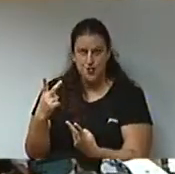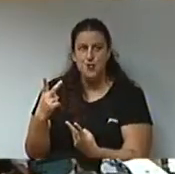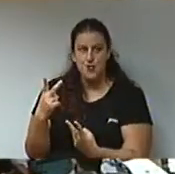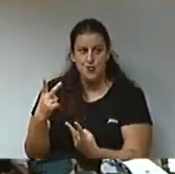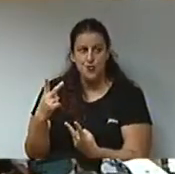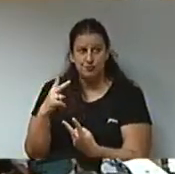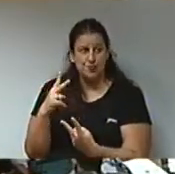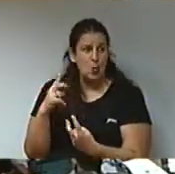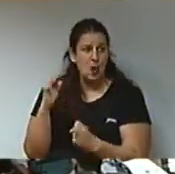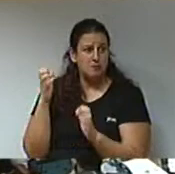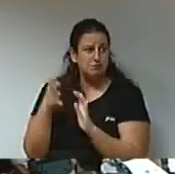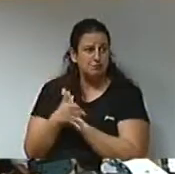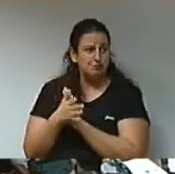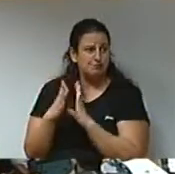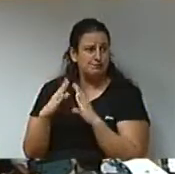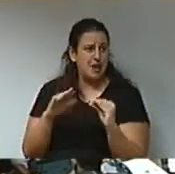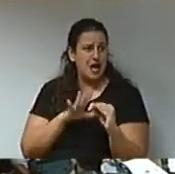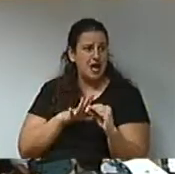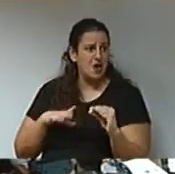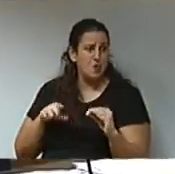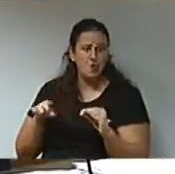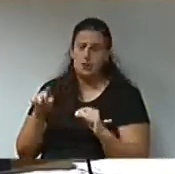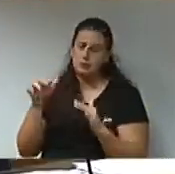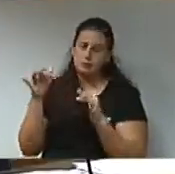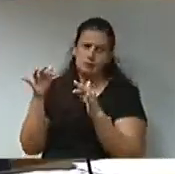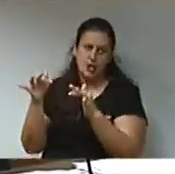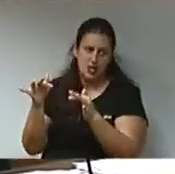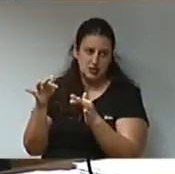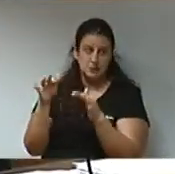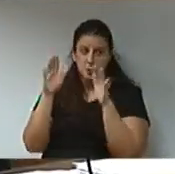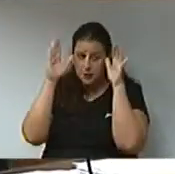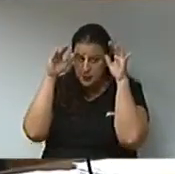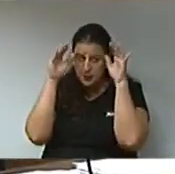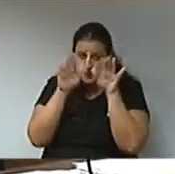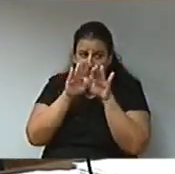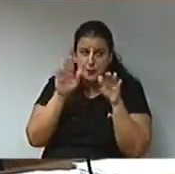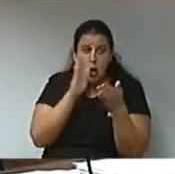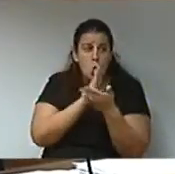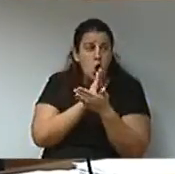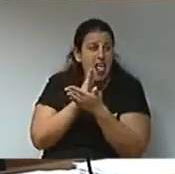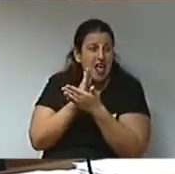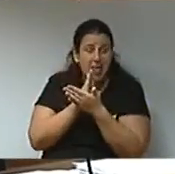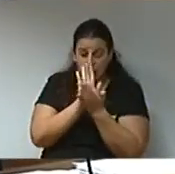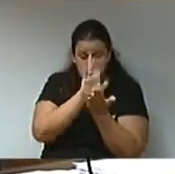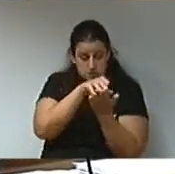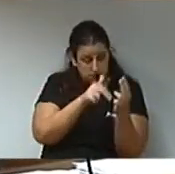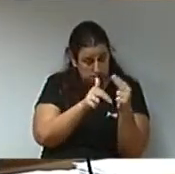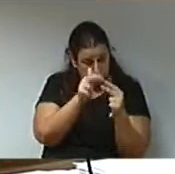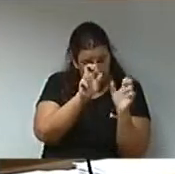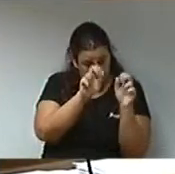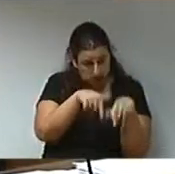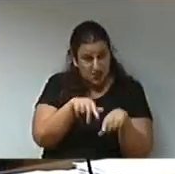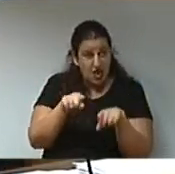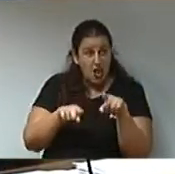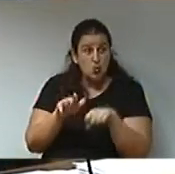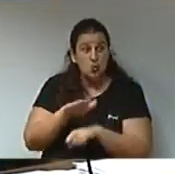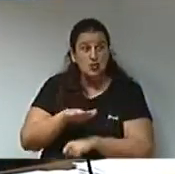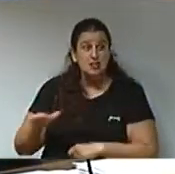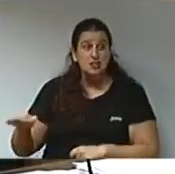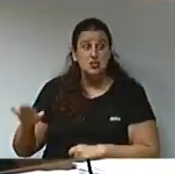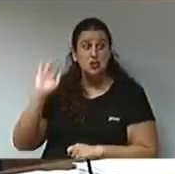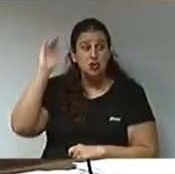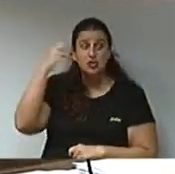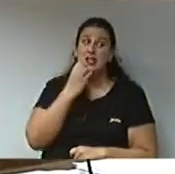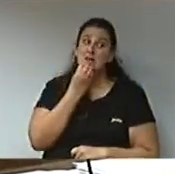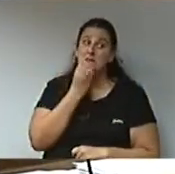muchos mos de un animalà de col·legis que van deixar vostès durant anys i anys. N'hi ha xiquets, el conseller Marçal sabé que hem visitat